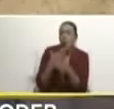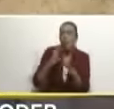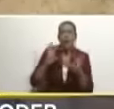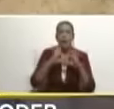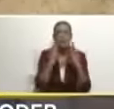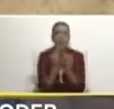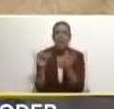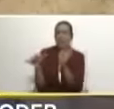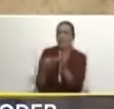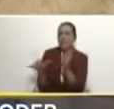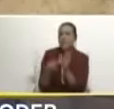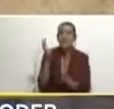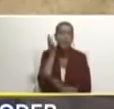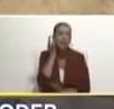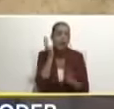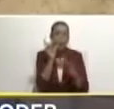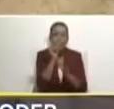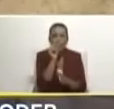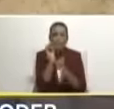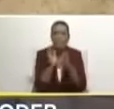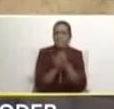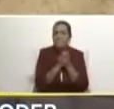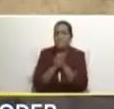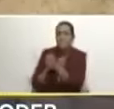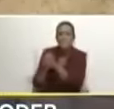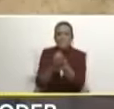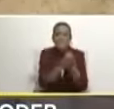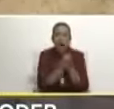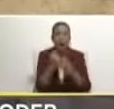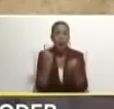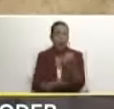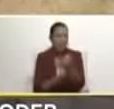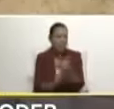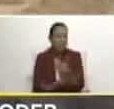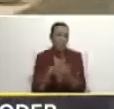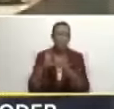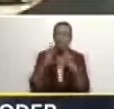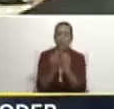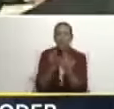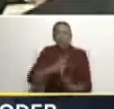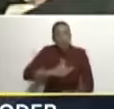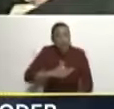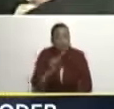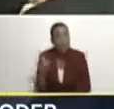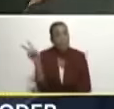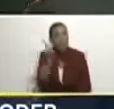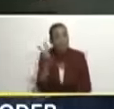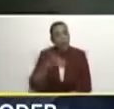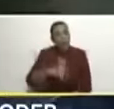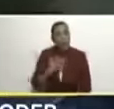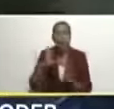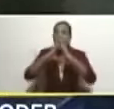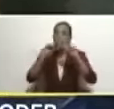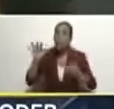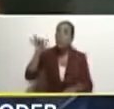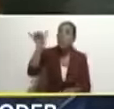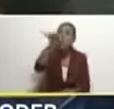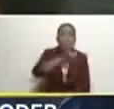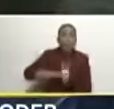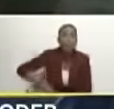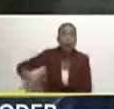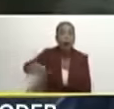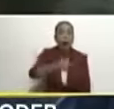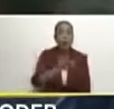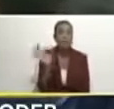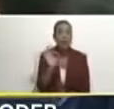entre vecinos, vecinas, amistades, en hermandad. Eso es lo que queremos los venezolanos y venezolanas. Pero